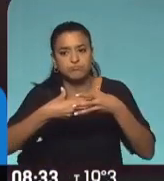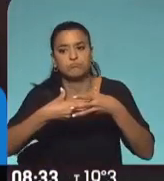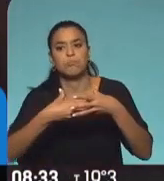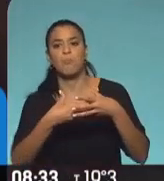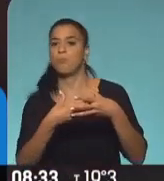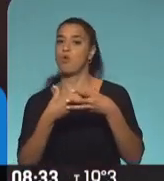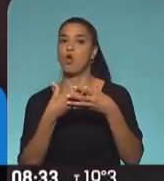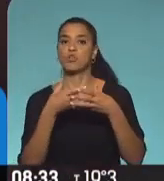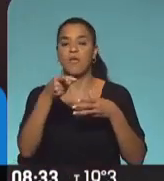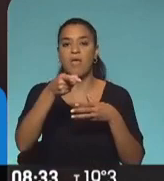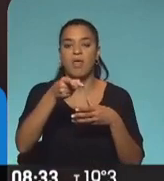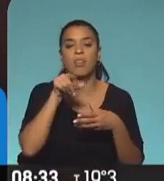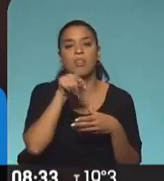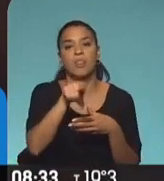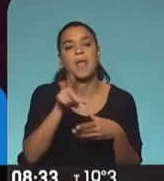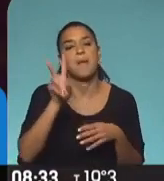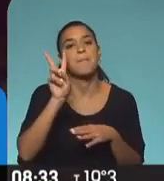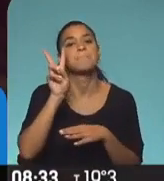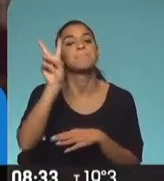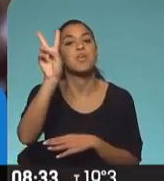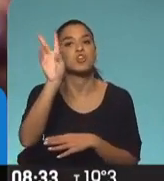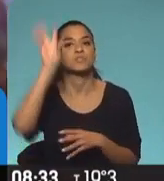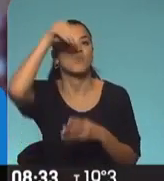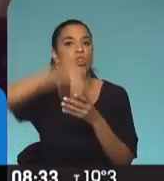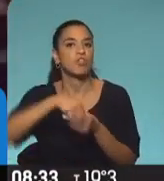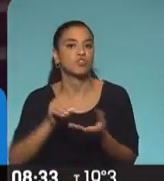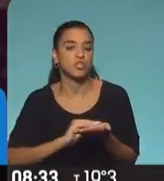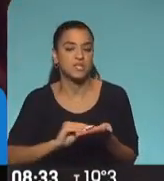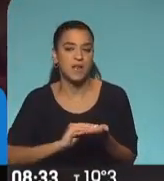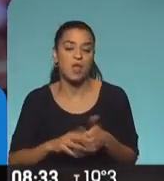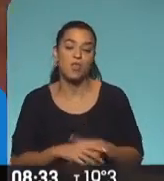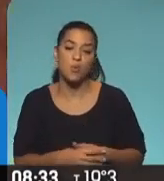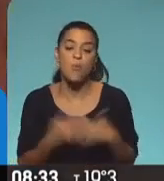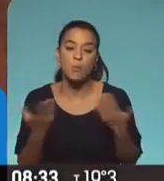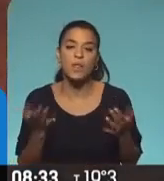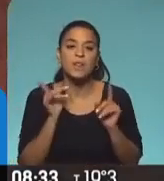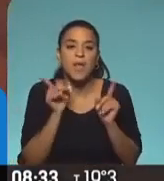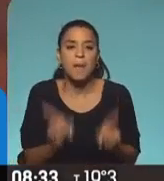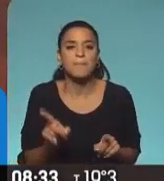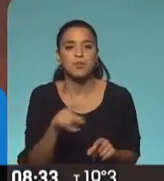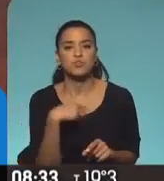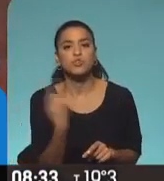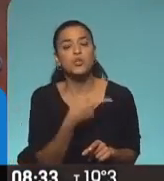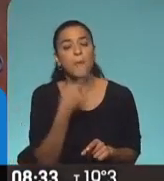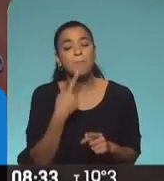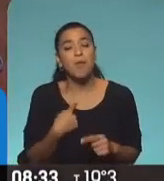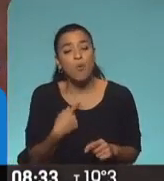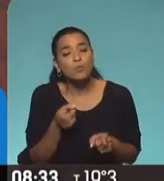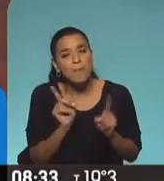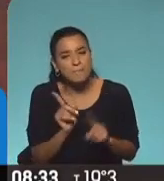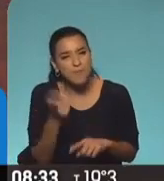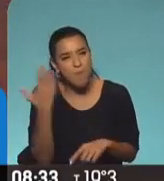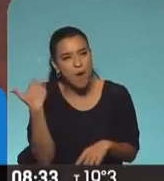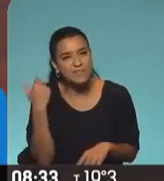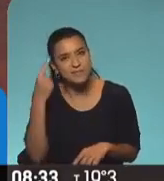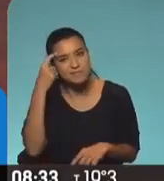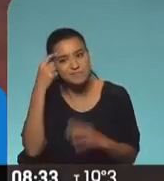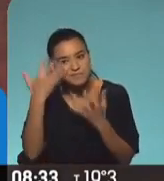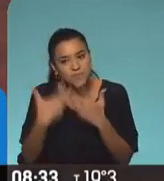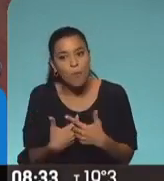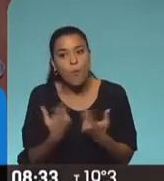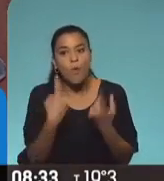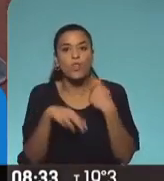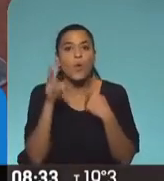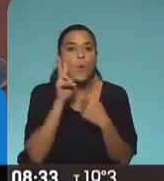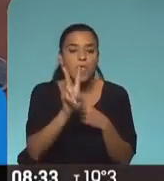bloque propio del peronismo en el senado también nos hacíamos la misma pregunta en el día de ser no cuando habíamos este